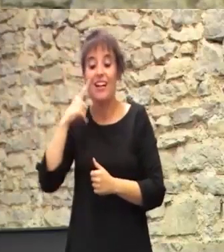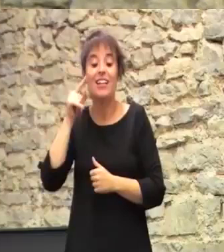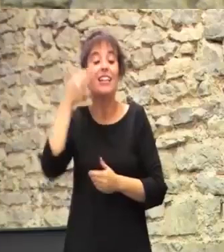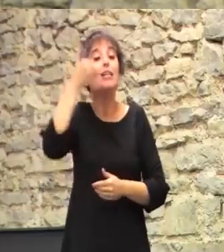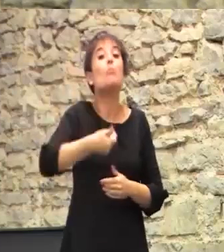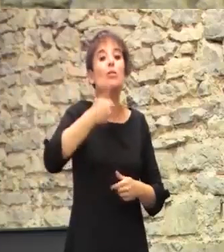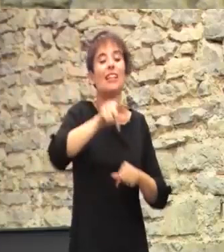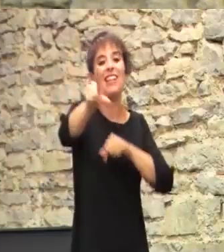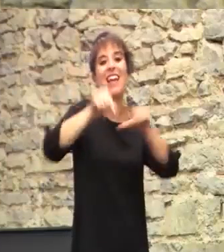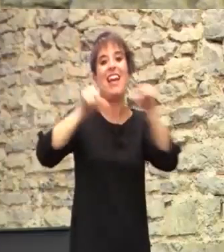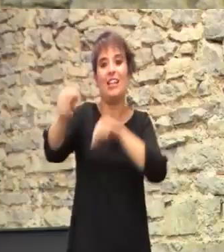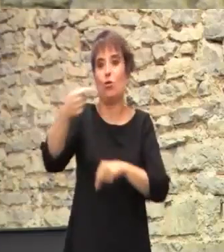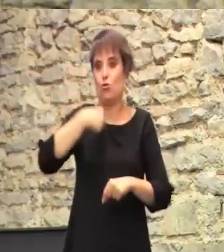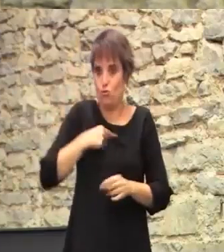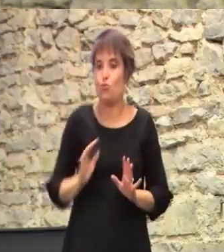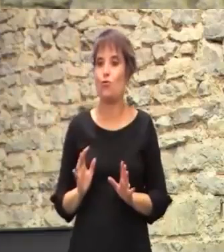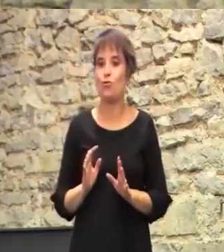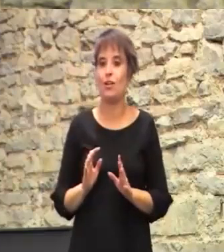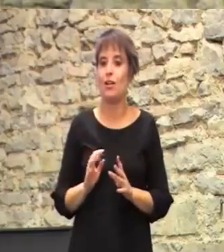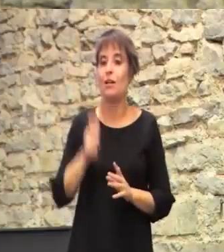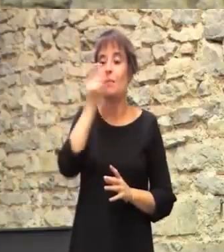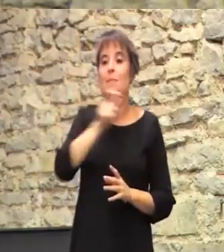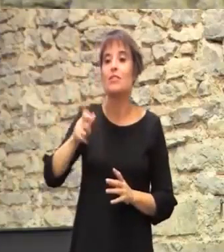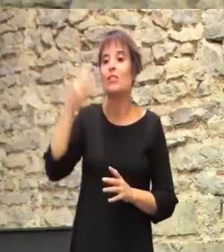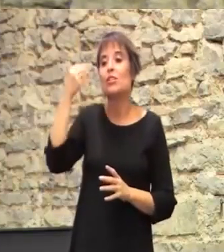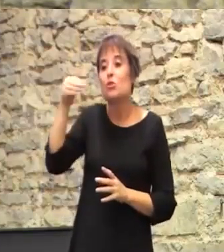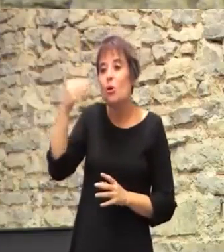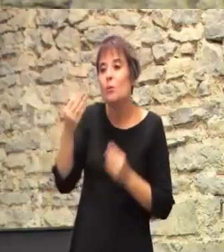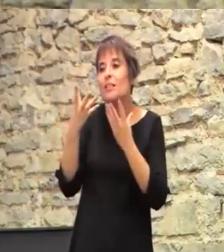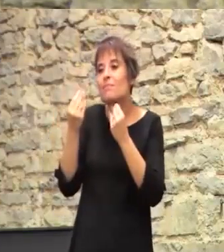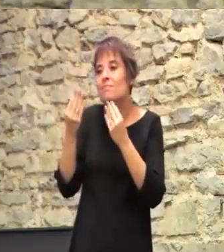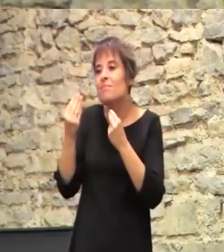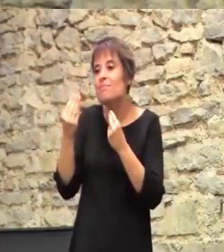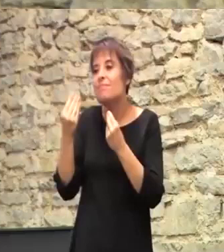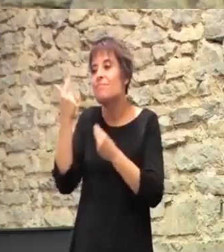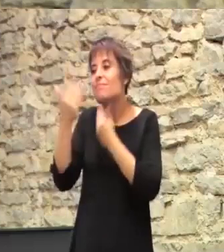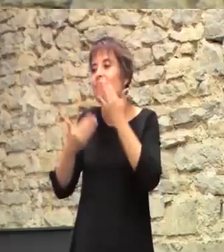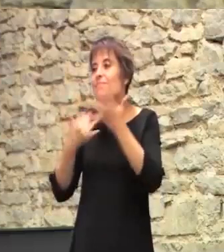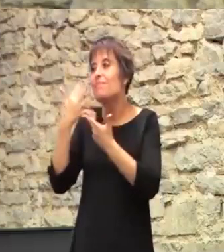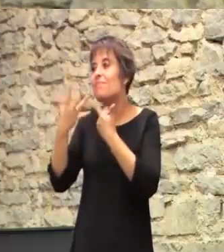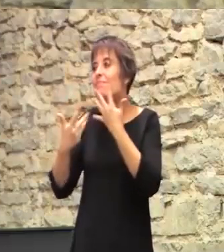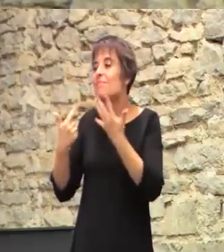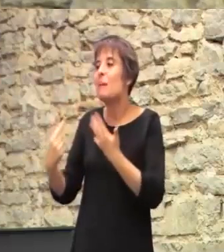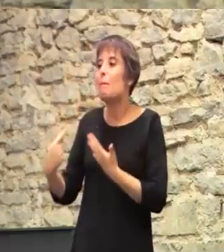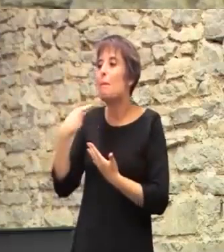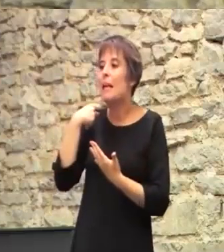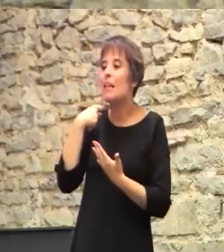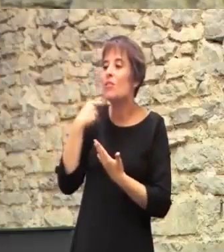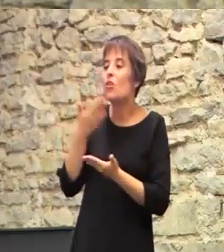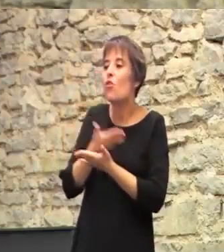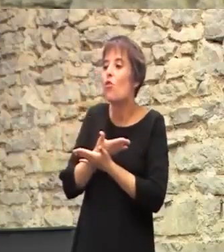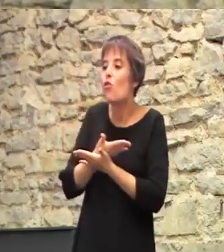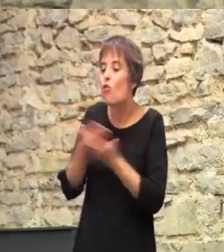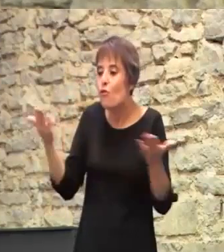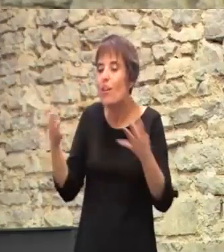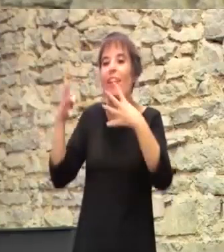yo elijo y muchas chicas jóvenes han perdido la la confianza en